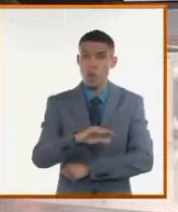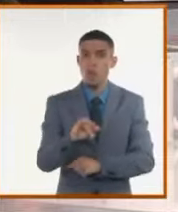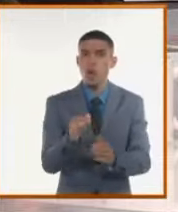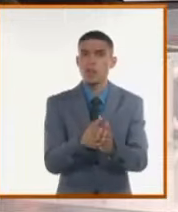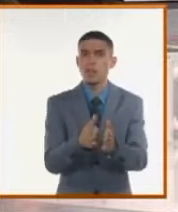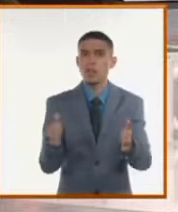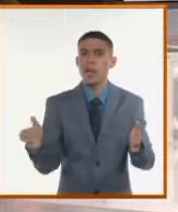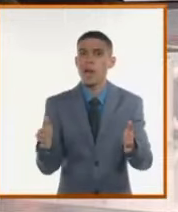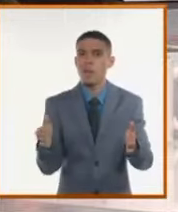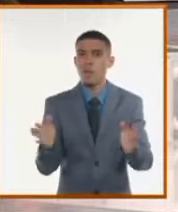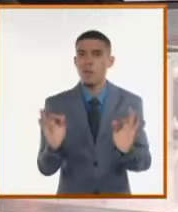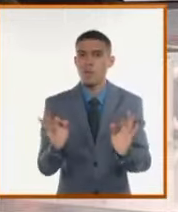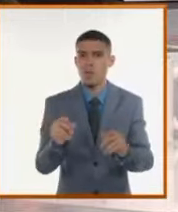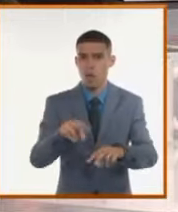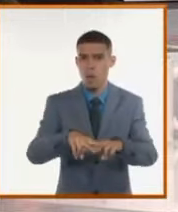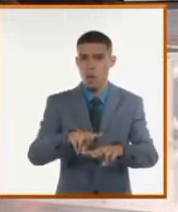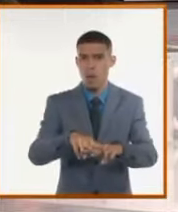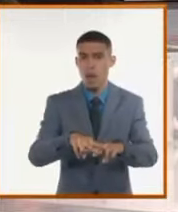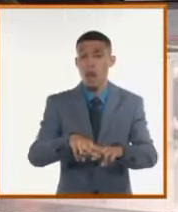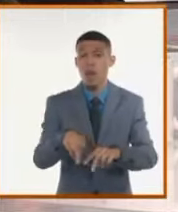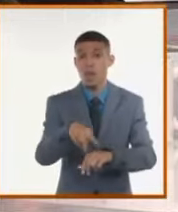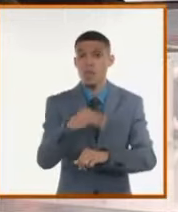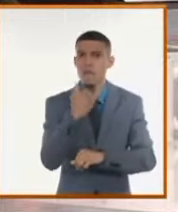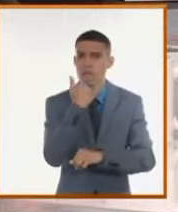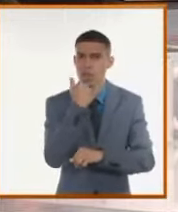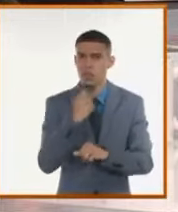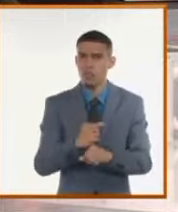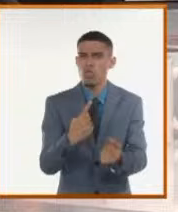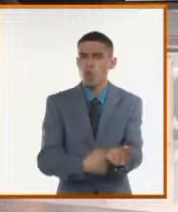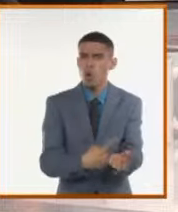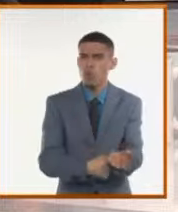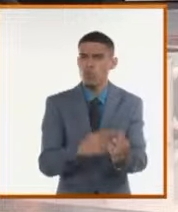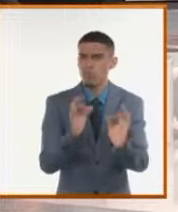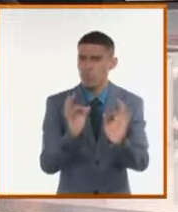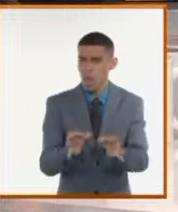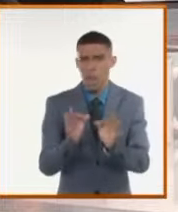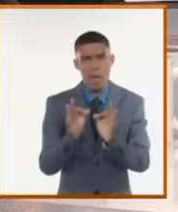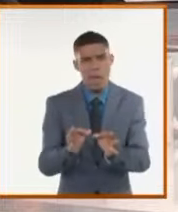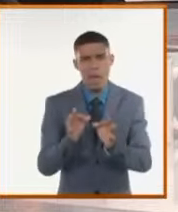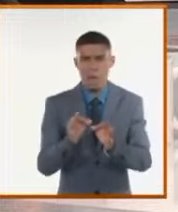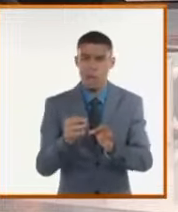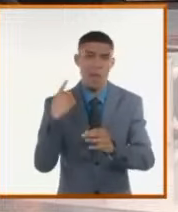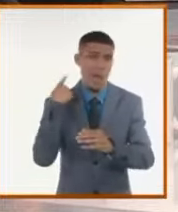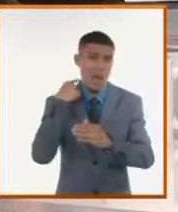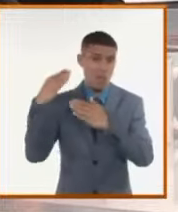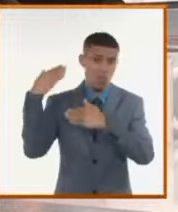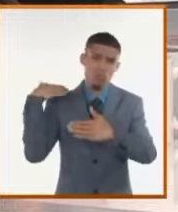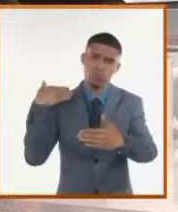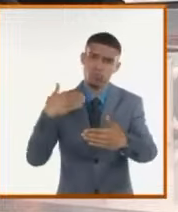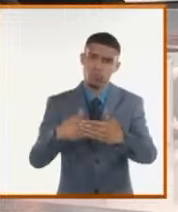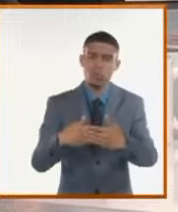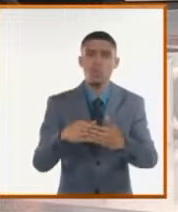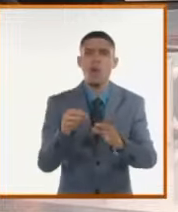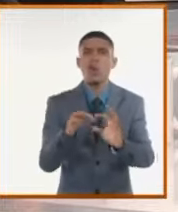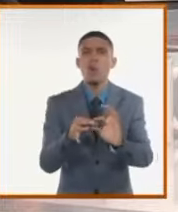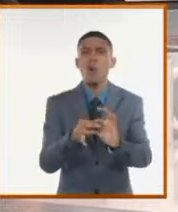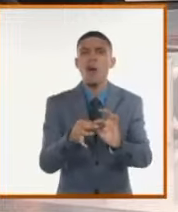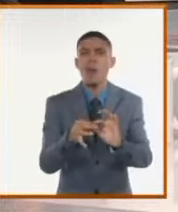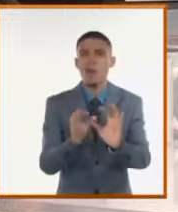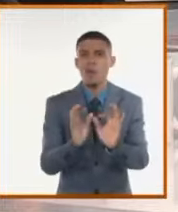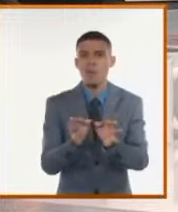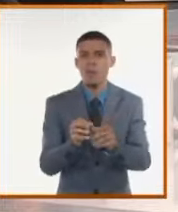cortos acá en la capital del país los tradicionales que han existido de hasta guanabo o hasta la zona